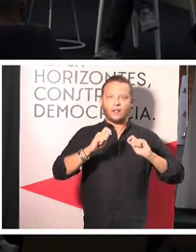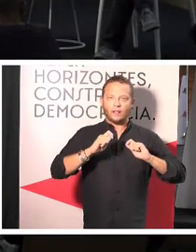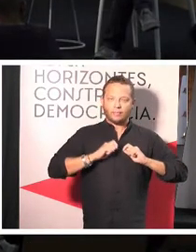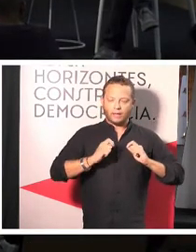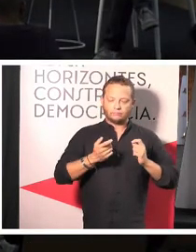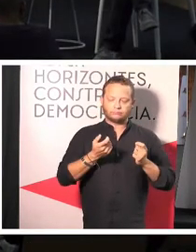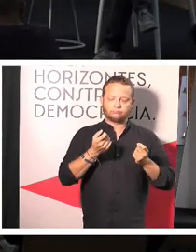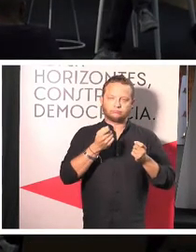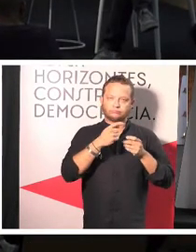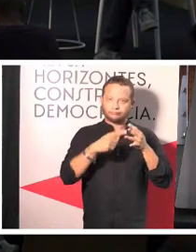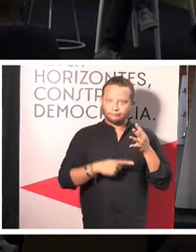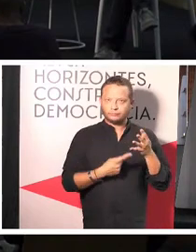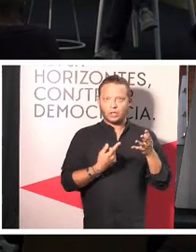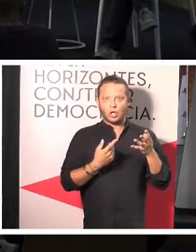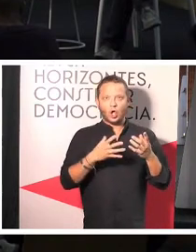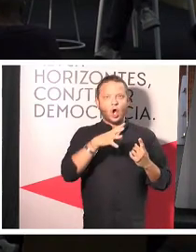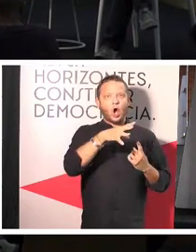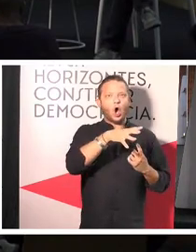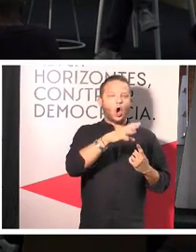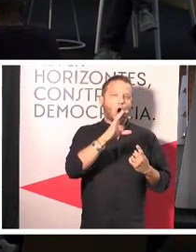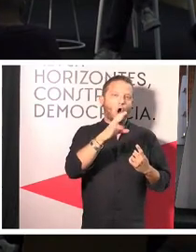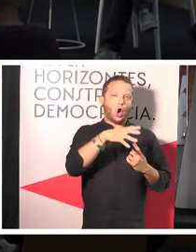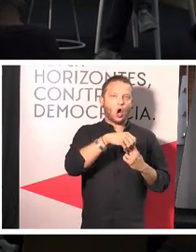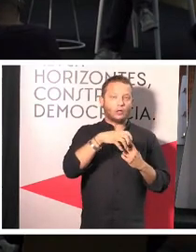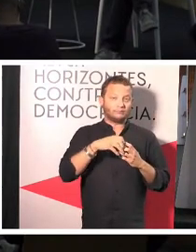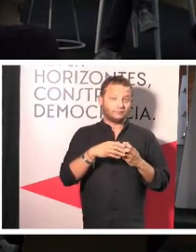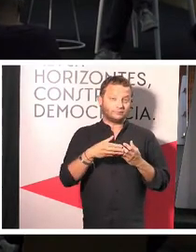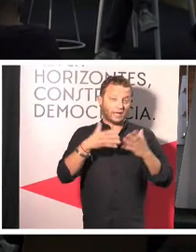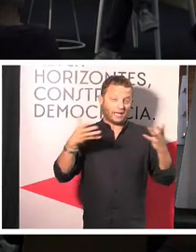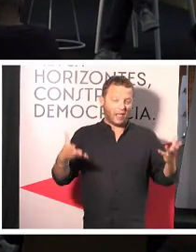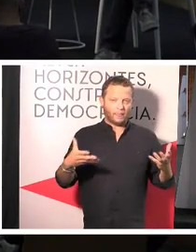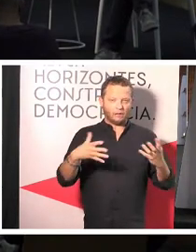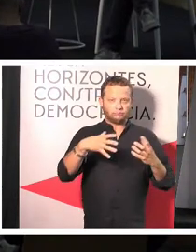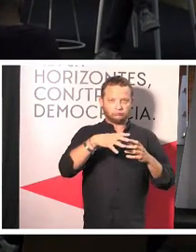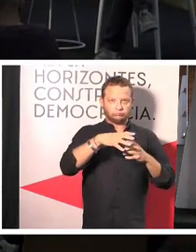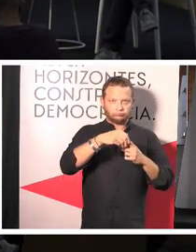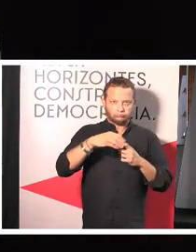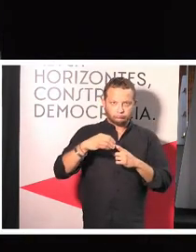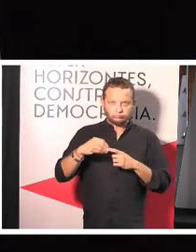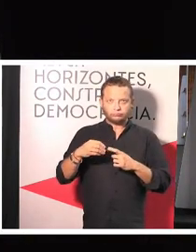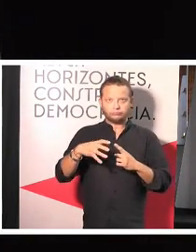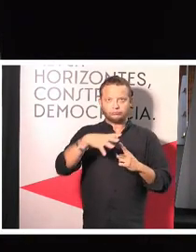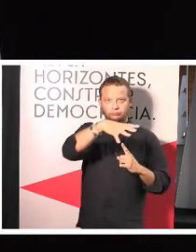serie de grandes oligopolios, vamos a llamar grandes monstruos,